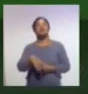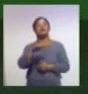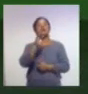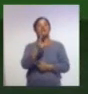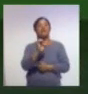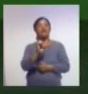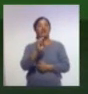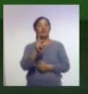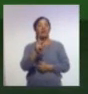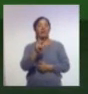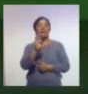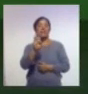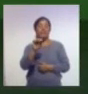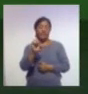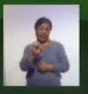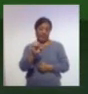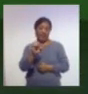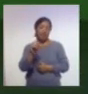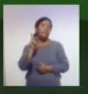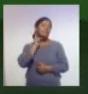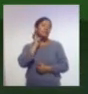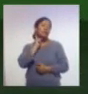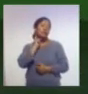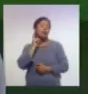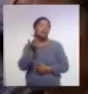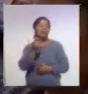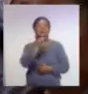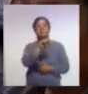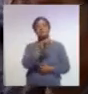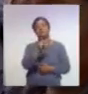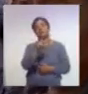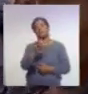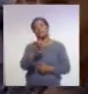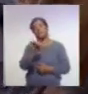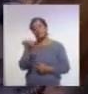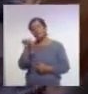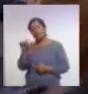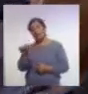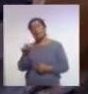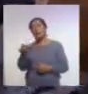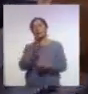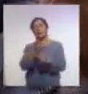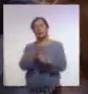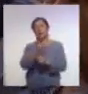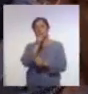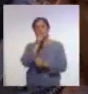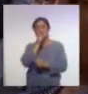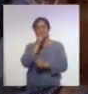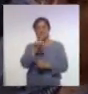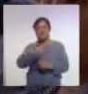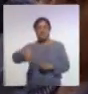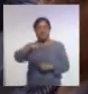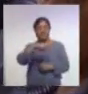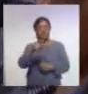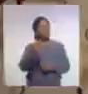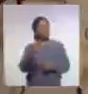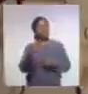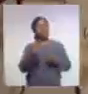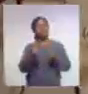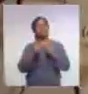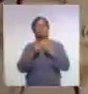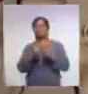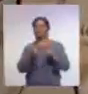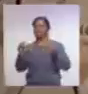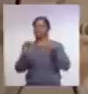Espriella, procuradora para la protección de niñas, niños y adolescentes del DIF estatal, invitó a los padres de familia a reforzar el vínculo afectivo con